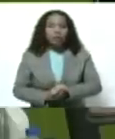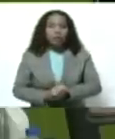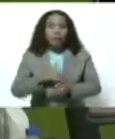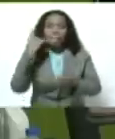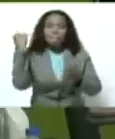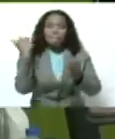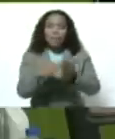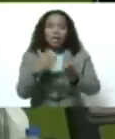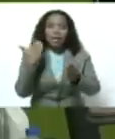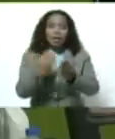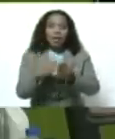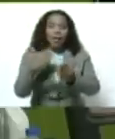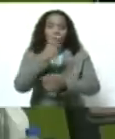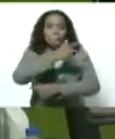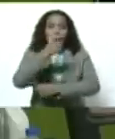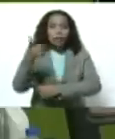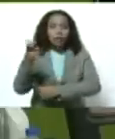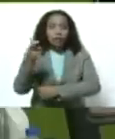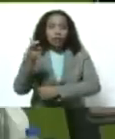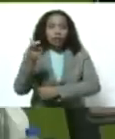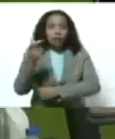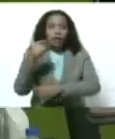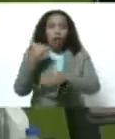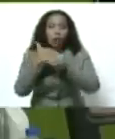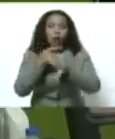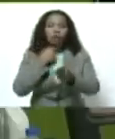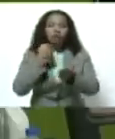miles de nuestros ciudadanos habrían perecido.